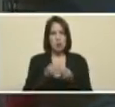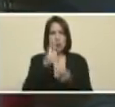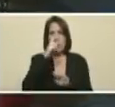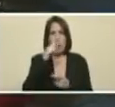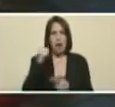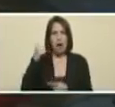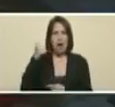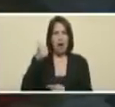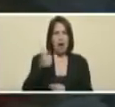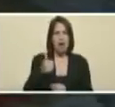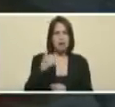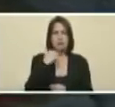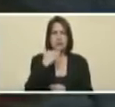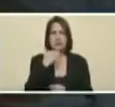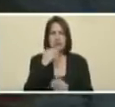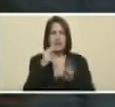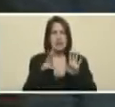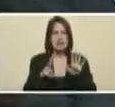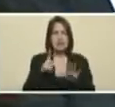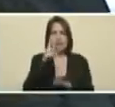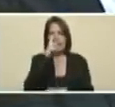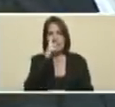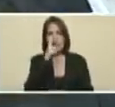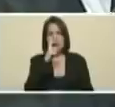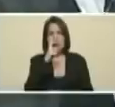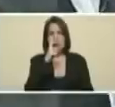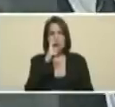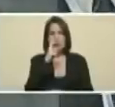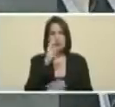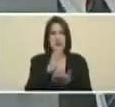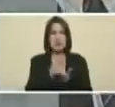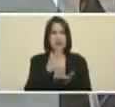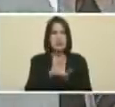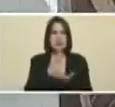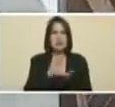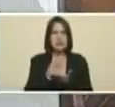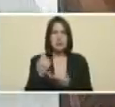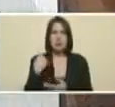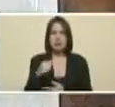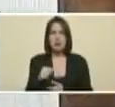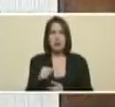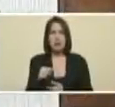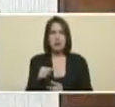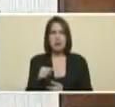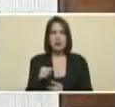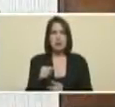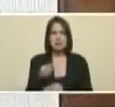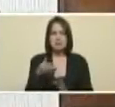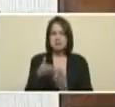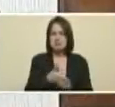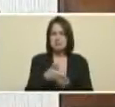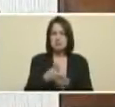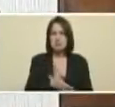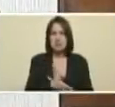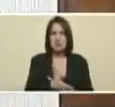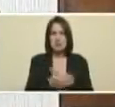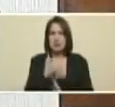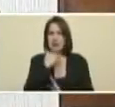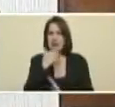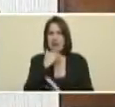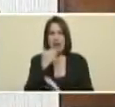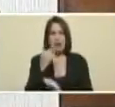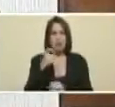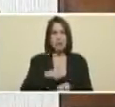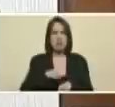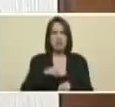a mí, casi 7 años como canciller. Siempre que tenía una circunstancia compleja, difícil, una